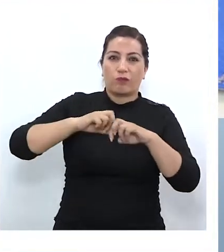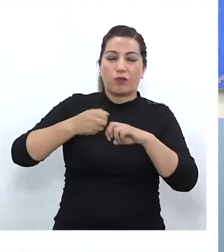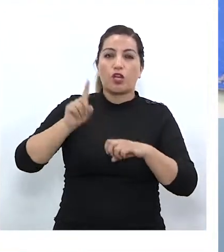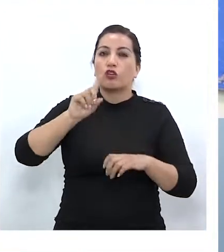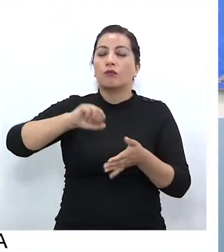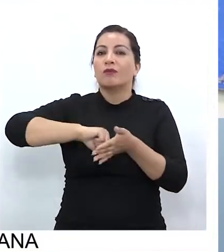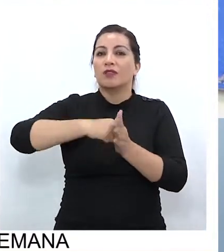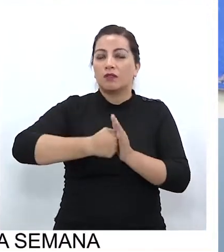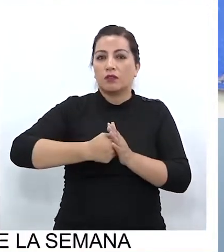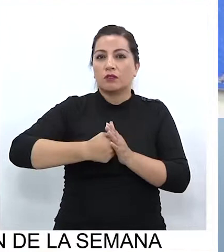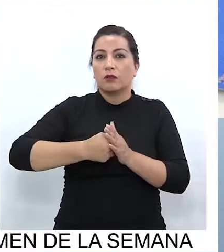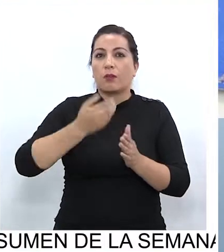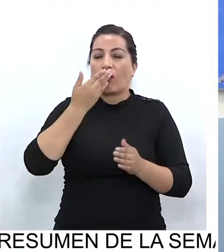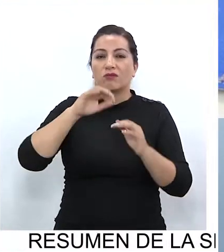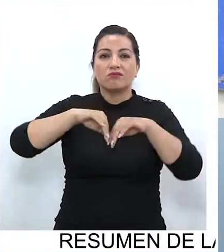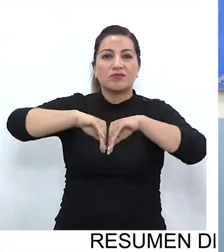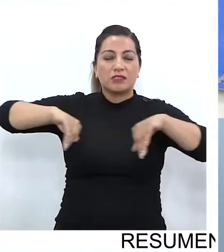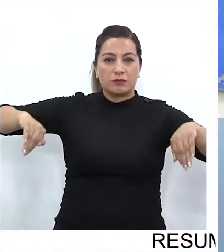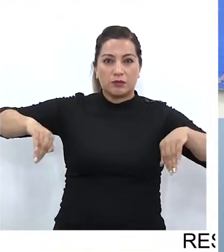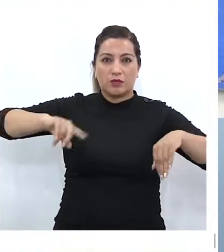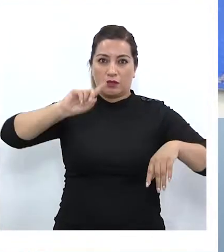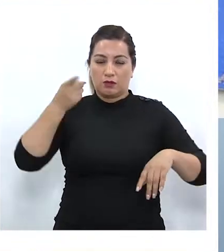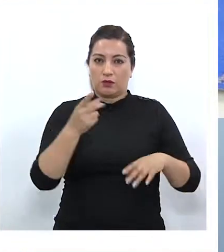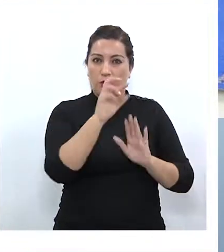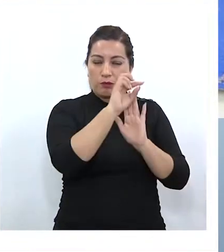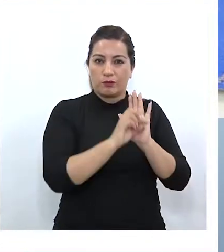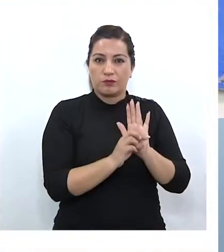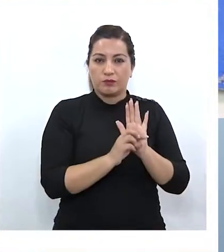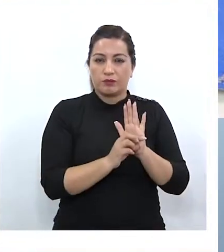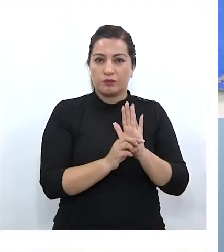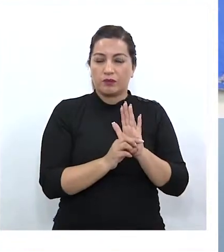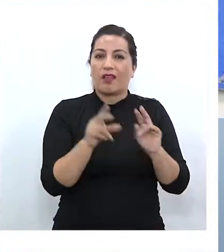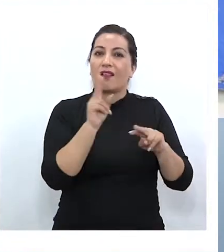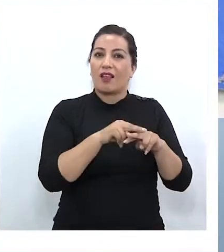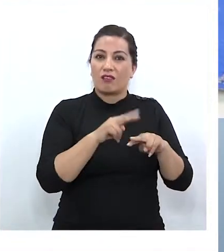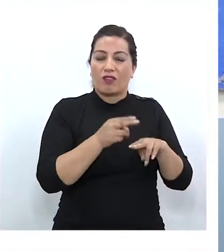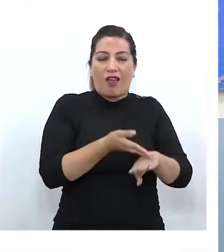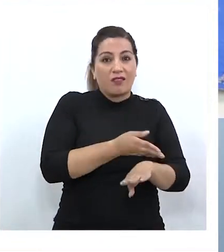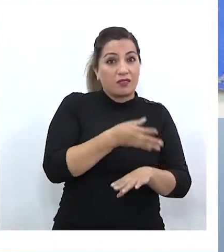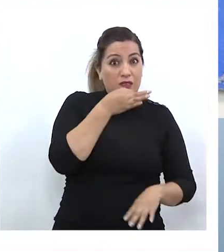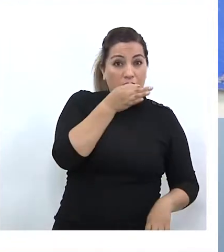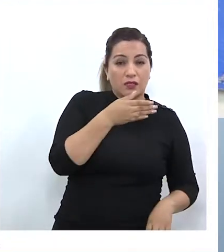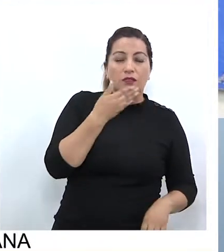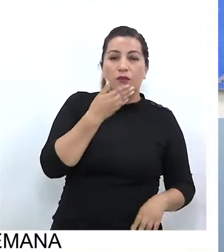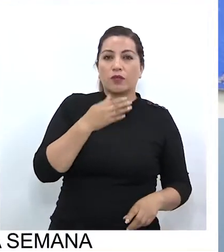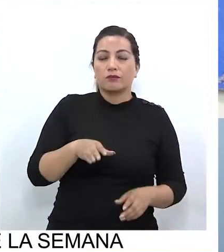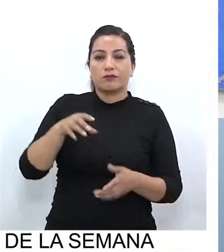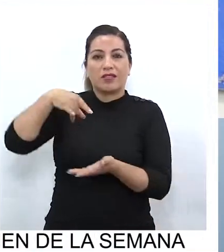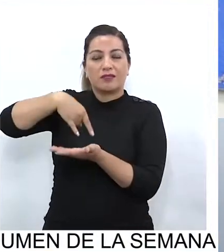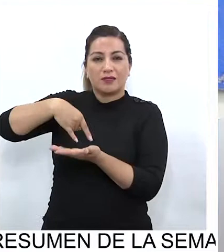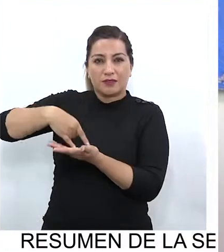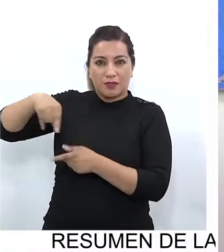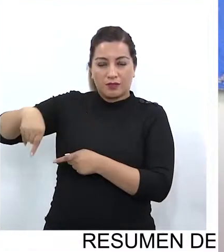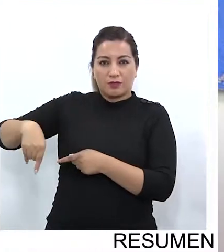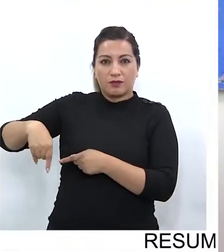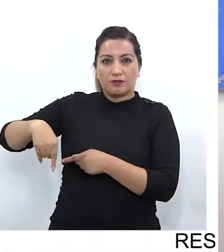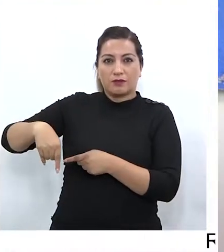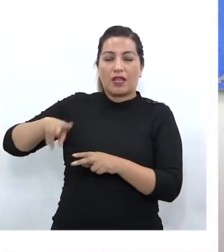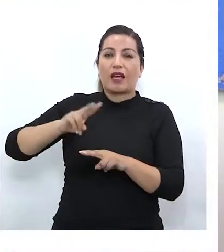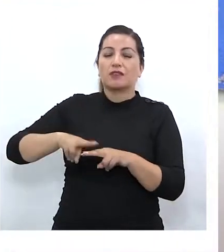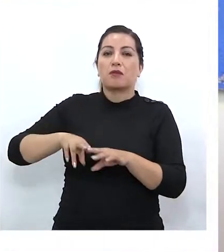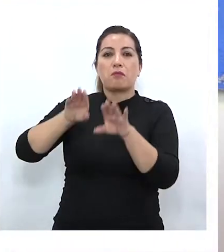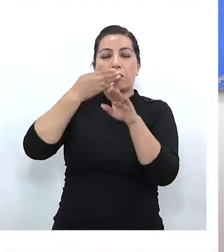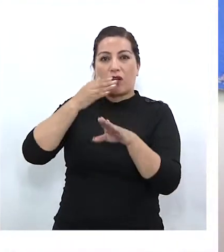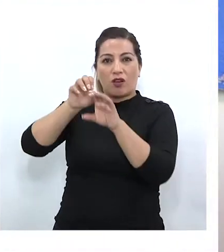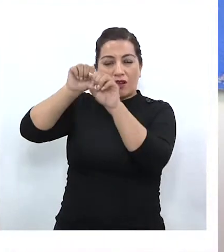para bloquear, lo que hicimos fue separarlos. Por un lado, lo del mérito académico que hemos conversado acá, por otro, en el Senado, mejoras